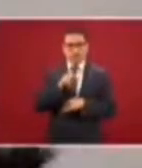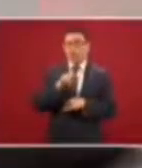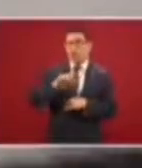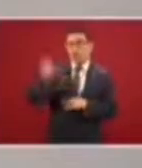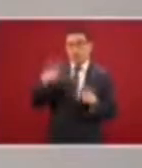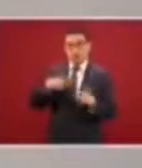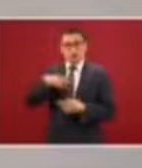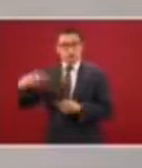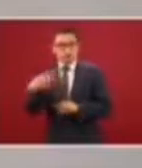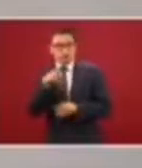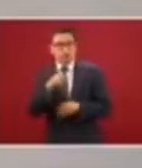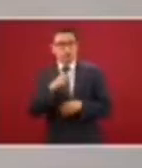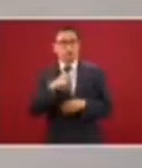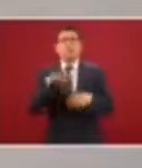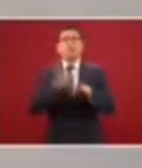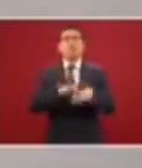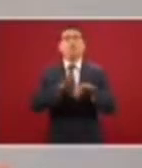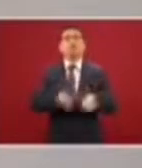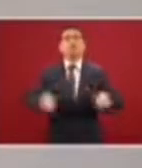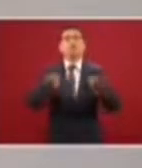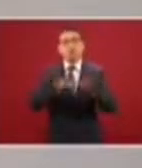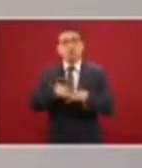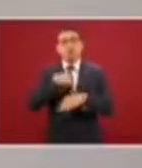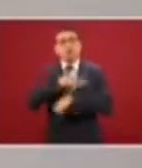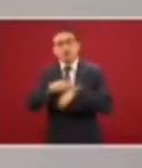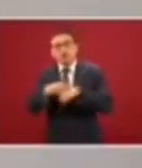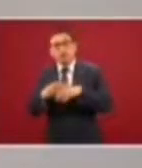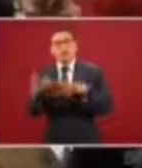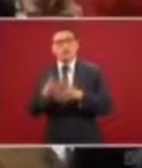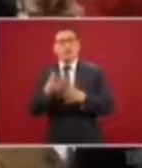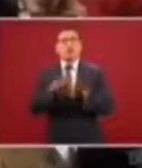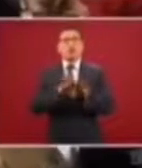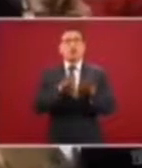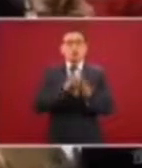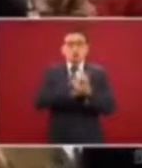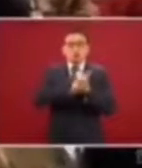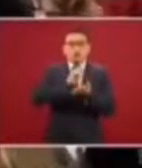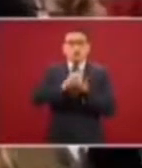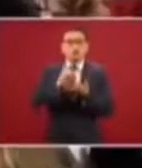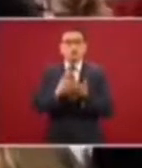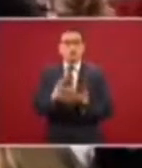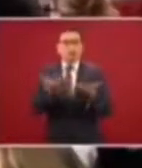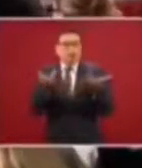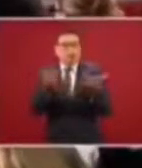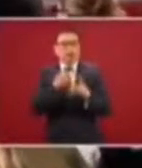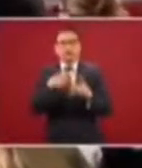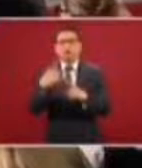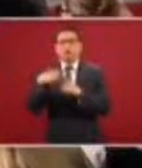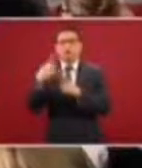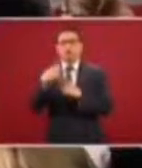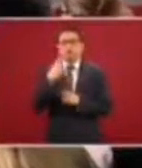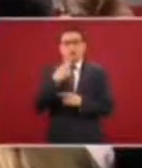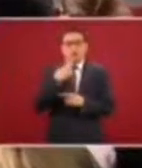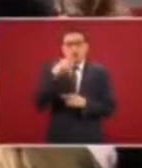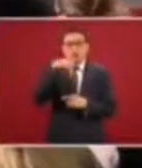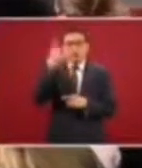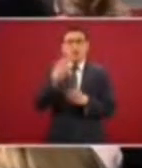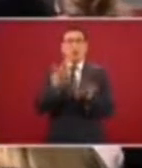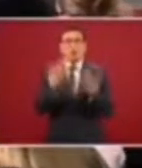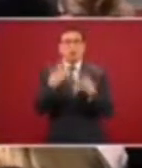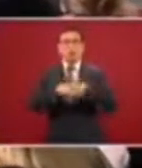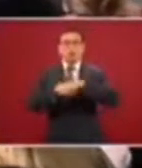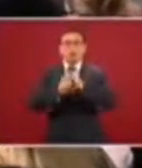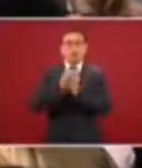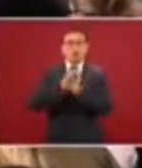demás, empezando por la familia. Hay acciones básicas de higiene que son extremadamente útiles. Lavarse